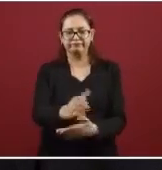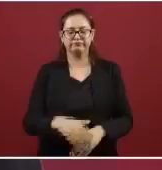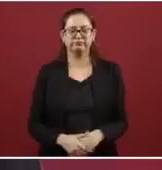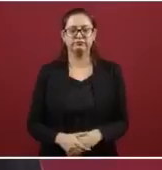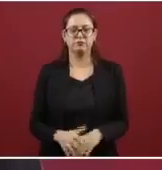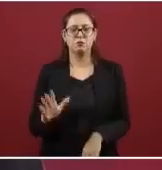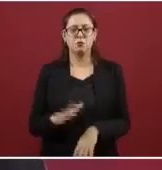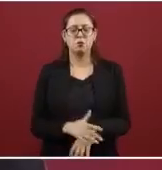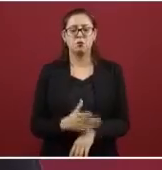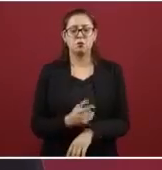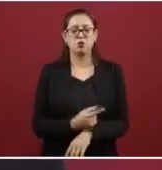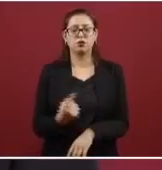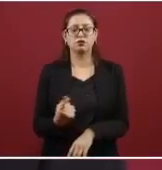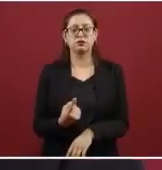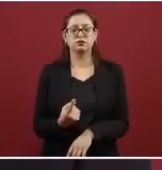porque